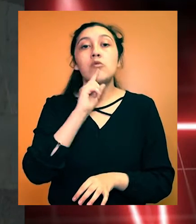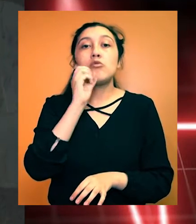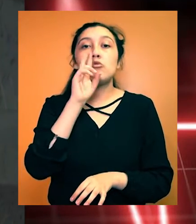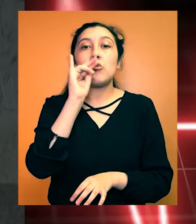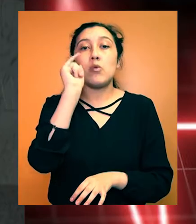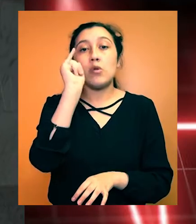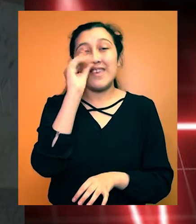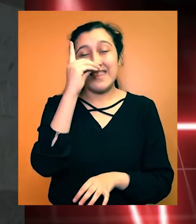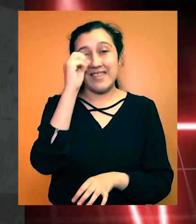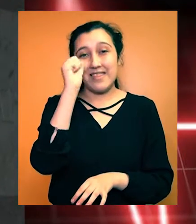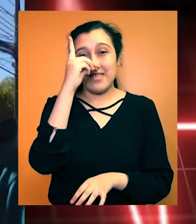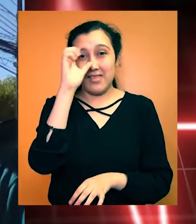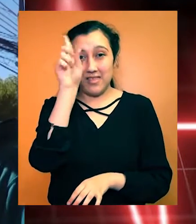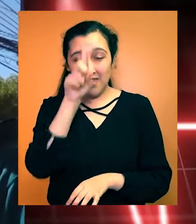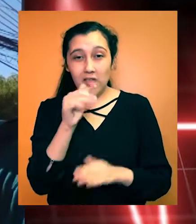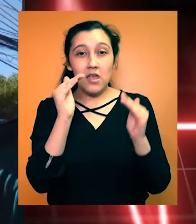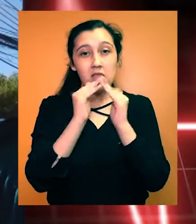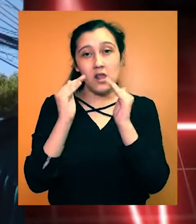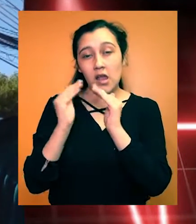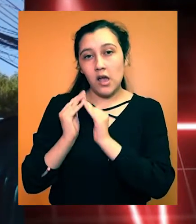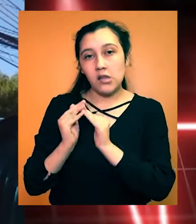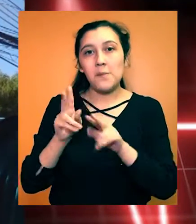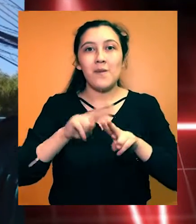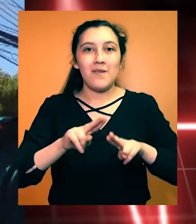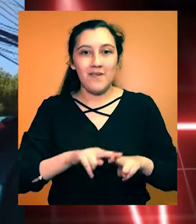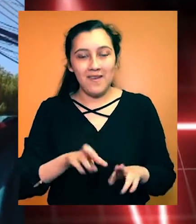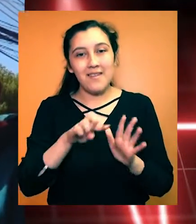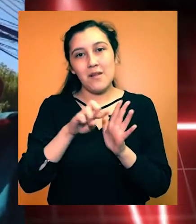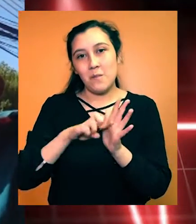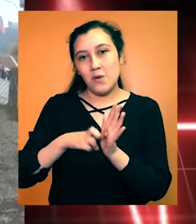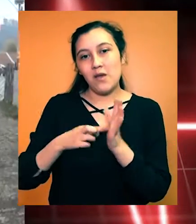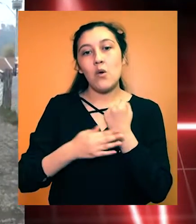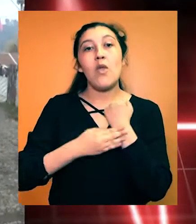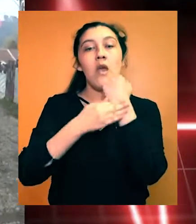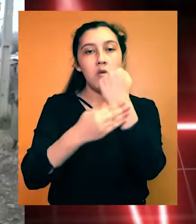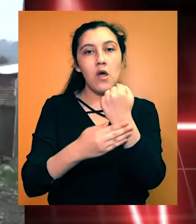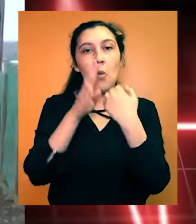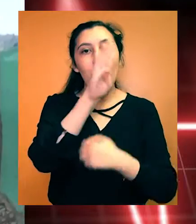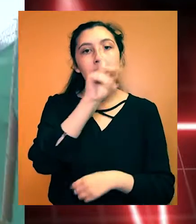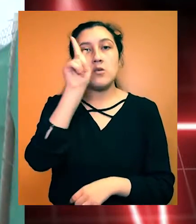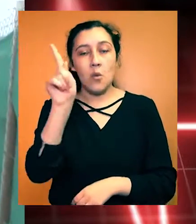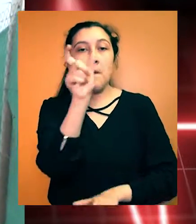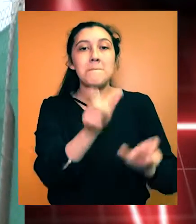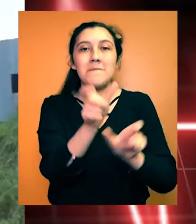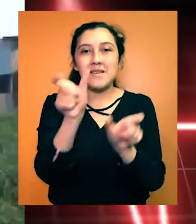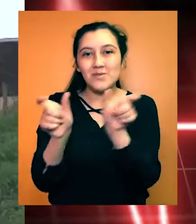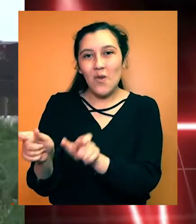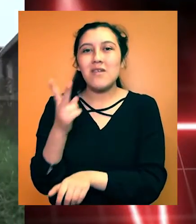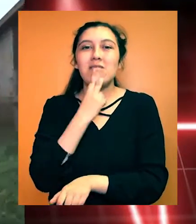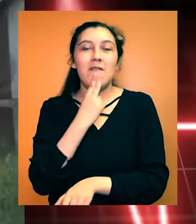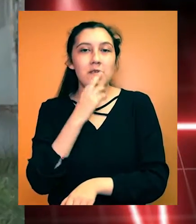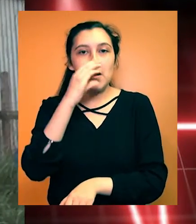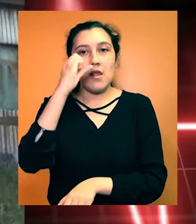autoridades, principalmente de vivienda, para que tomen cartas en el asunto de una vez por todas y vayan en ayuda de las 41 familias que